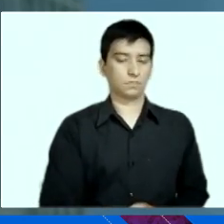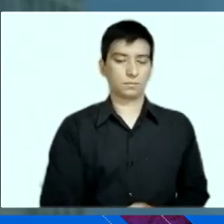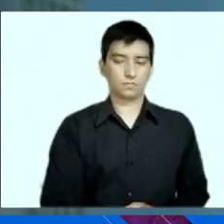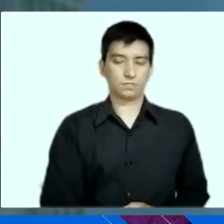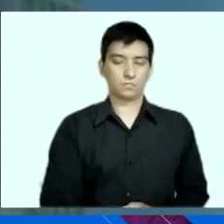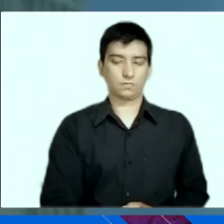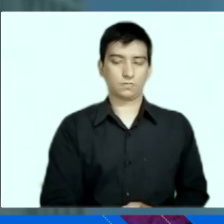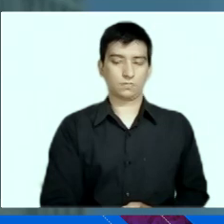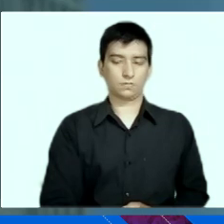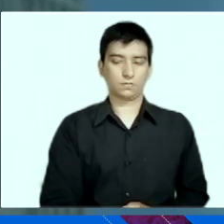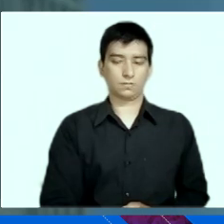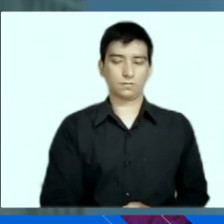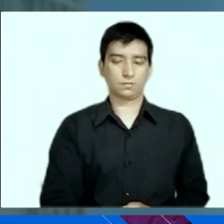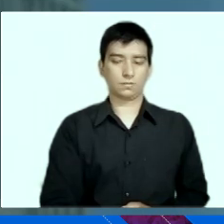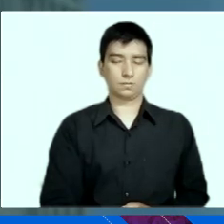Y bueno,